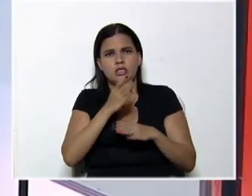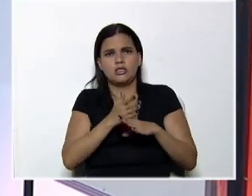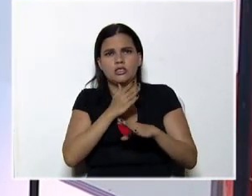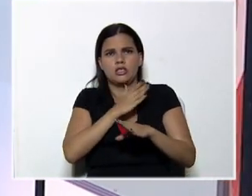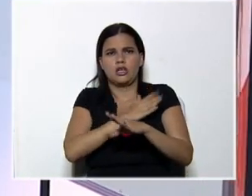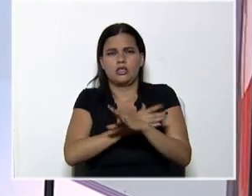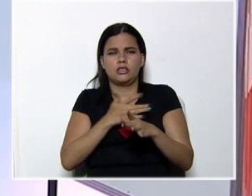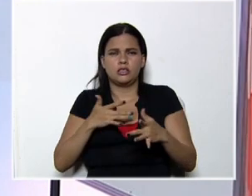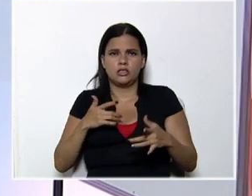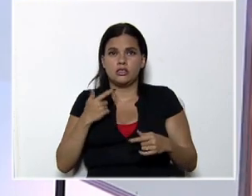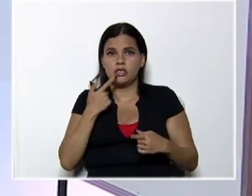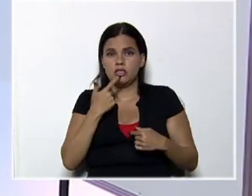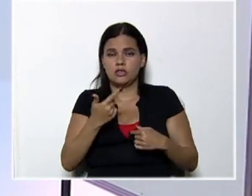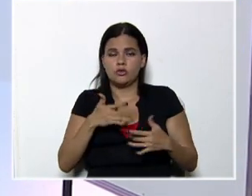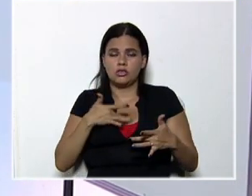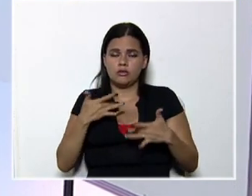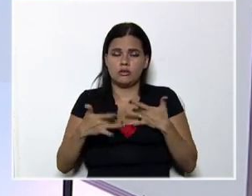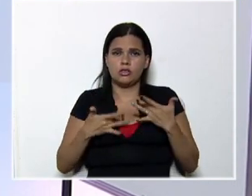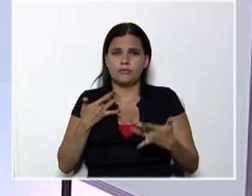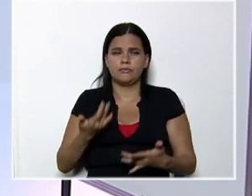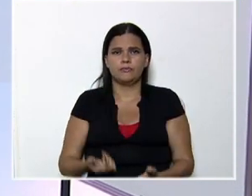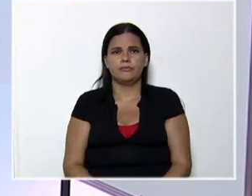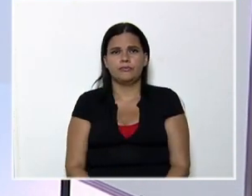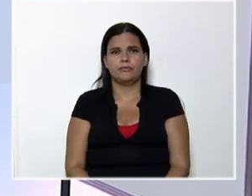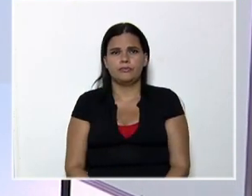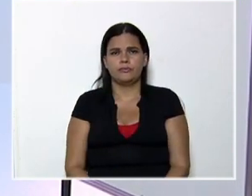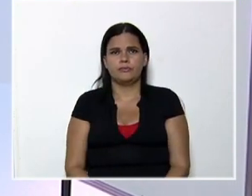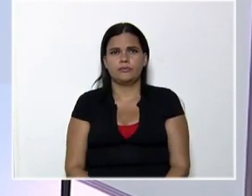dejarles sus actividades.